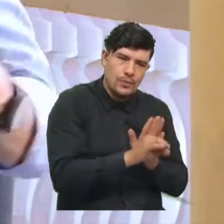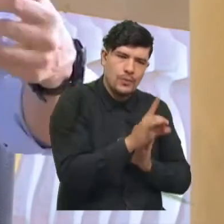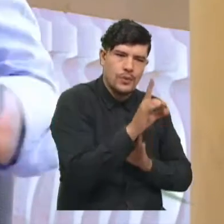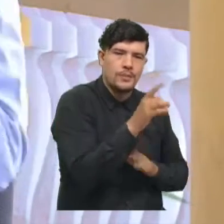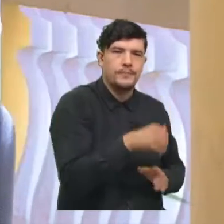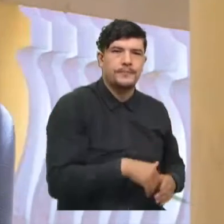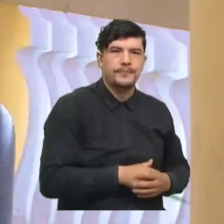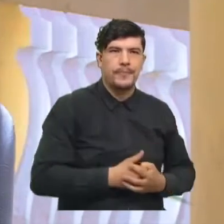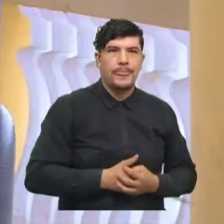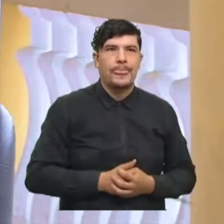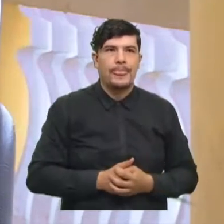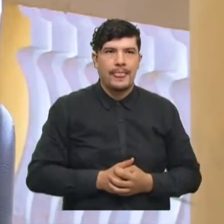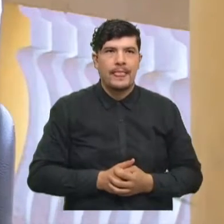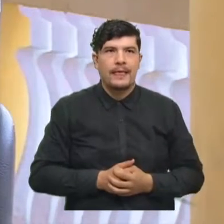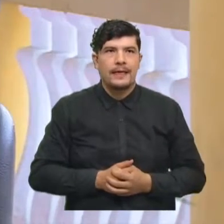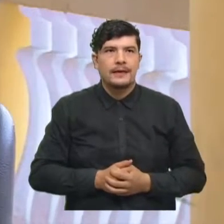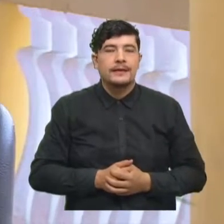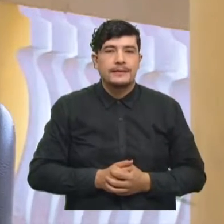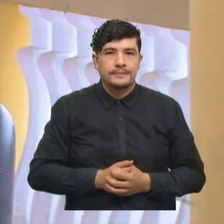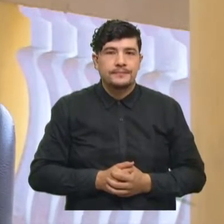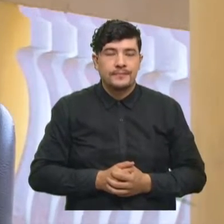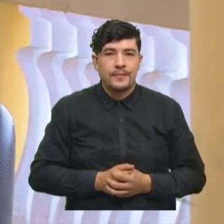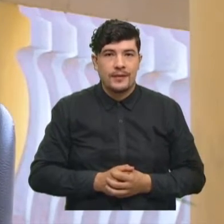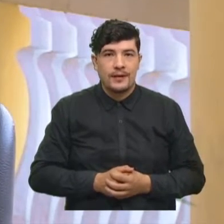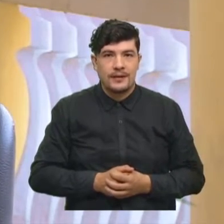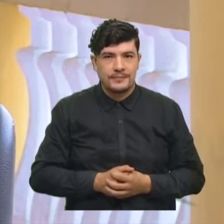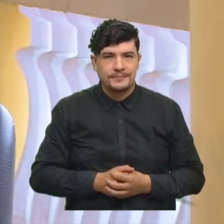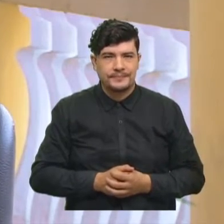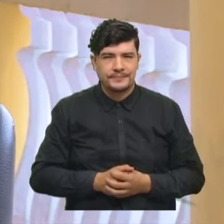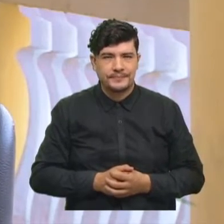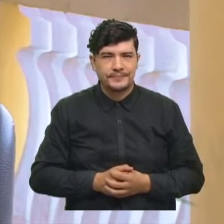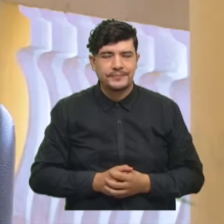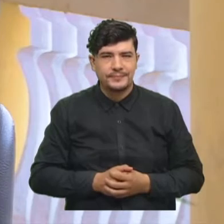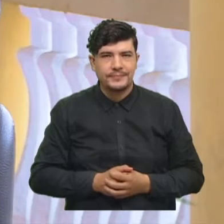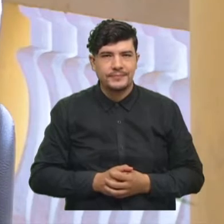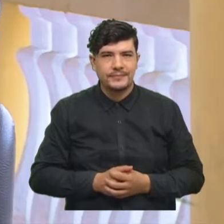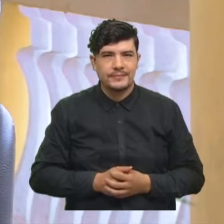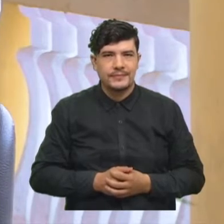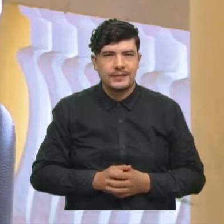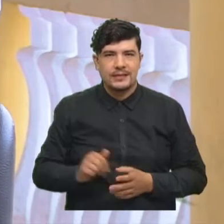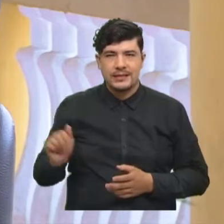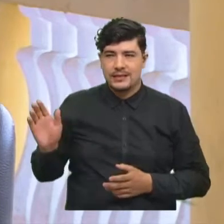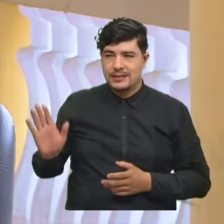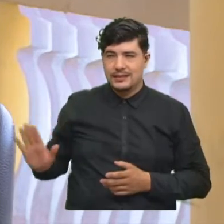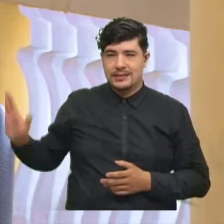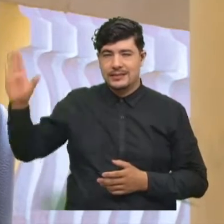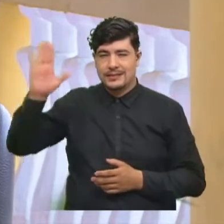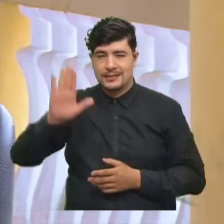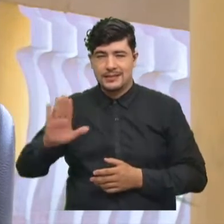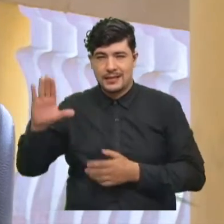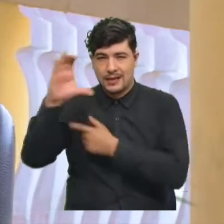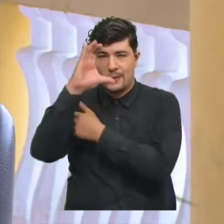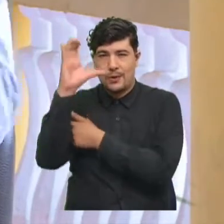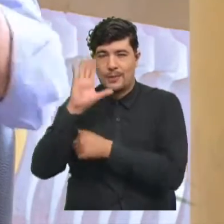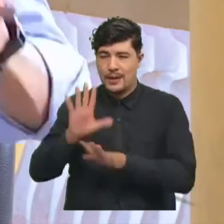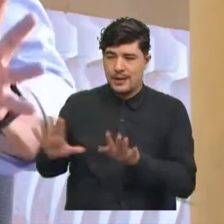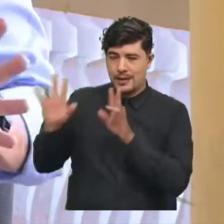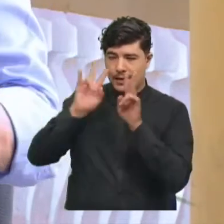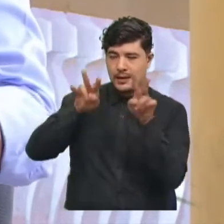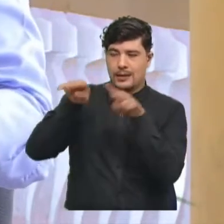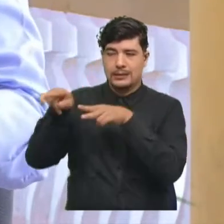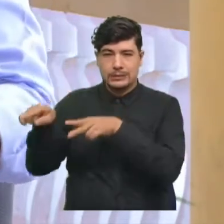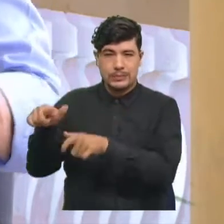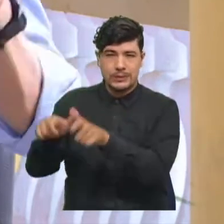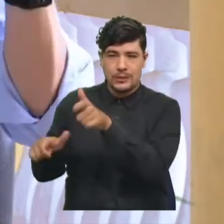envidiosos tenemos que romper esa esa característica que a veces desde afuera nos ven como nosotros santander ya nosotros siempre